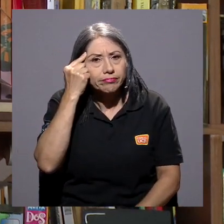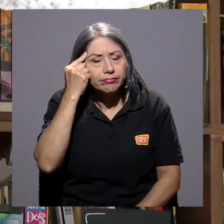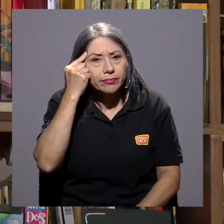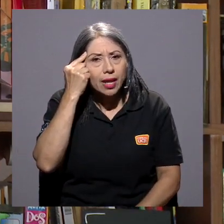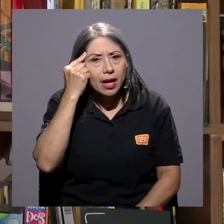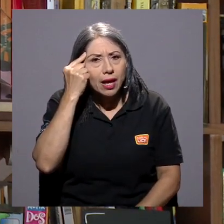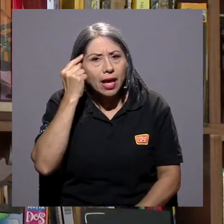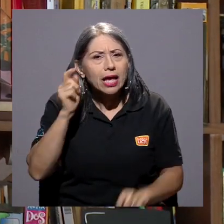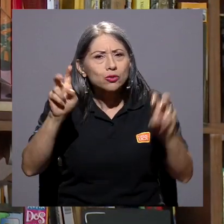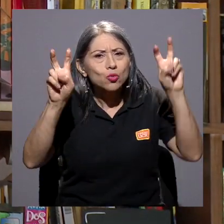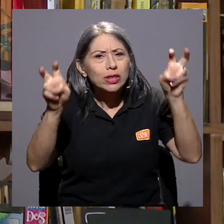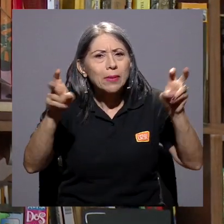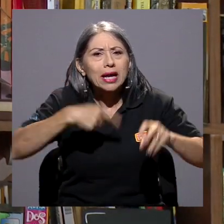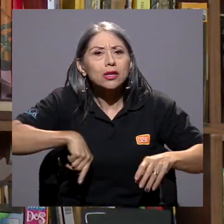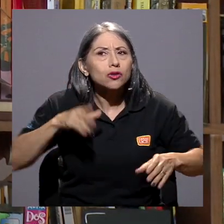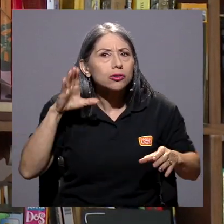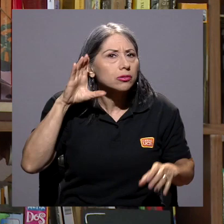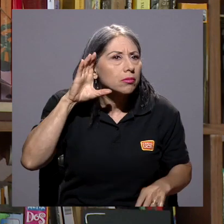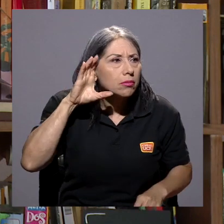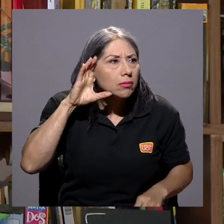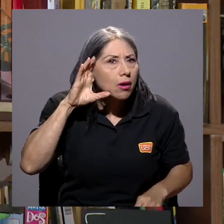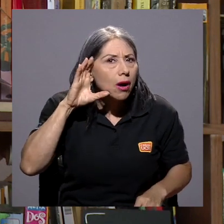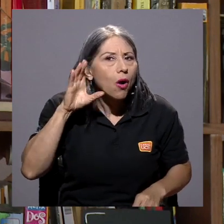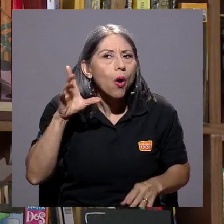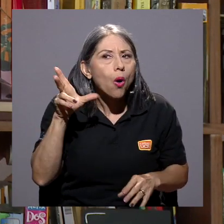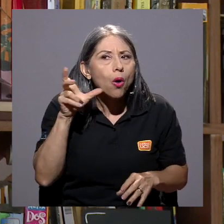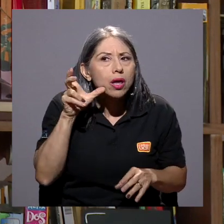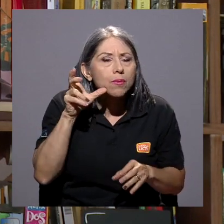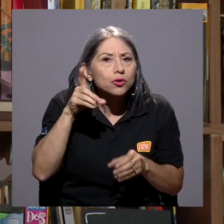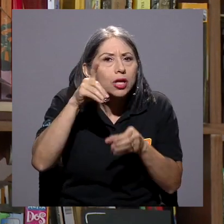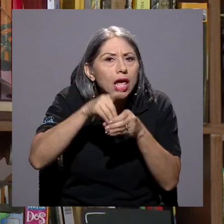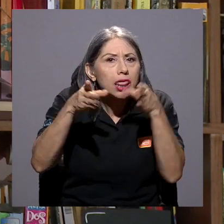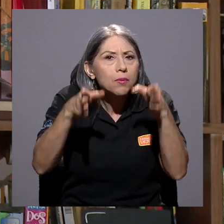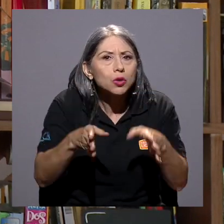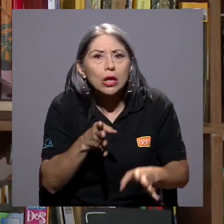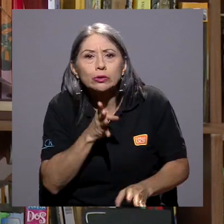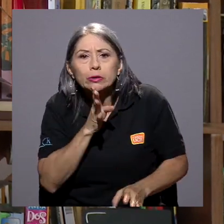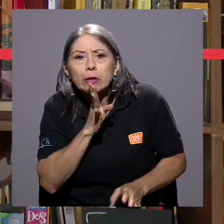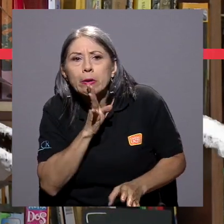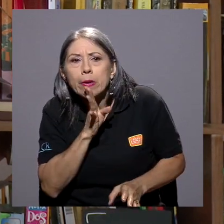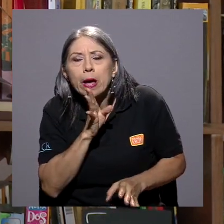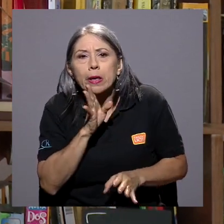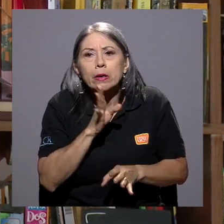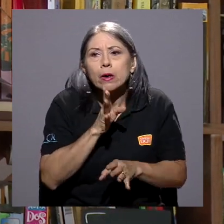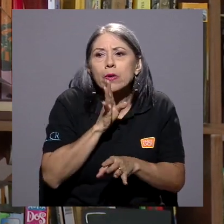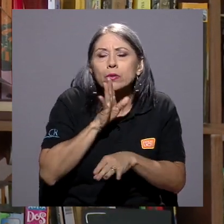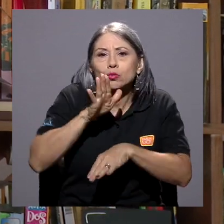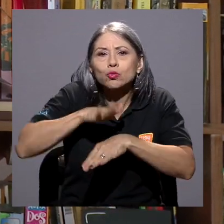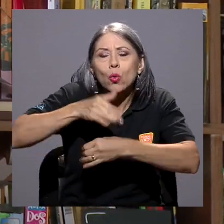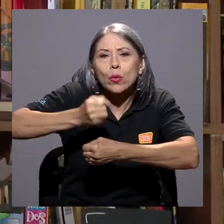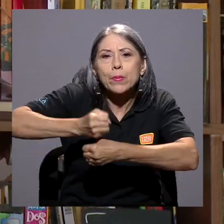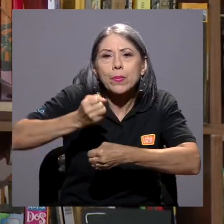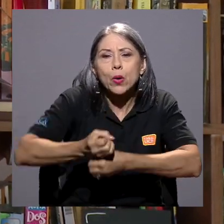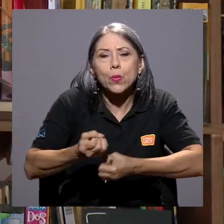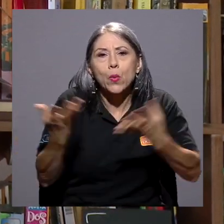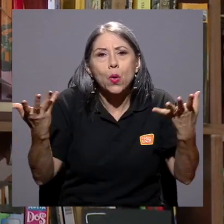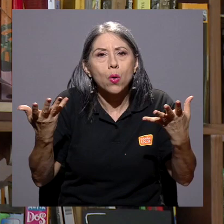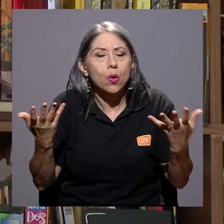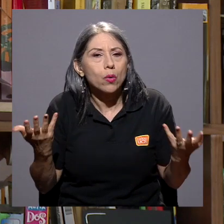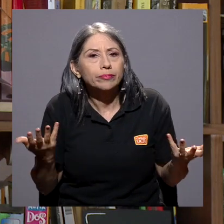¿verdad? En el que oímos que los diputados están hablando cuando hablan del empleo público,